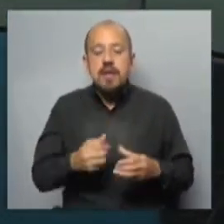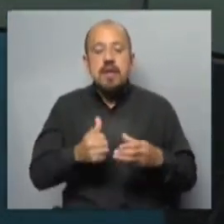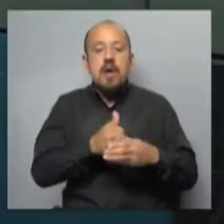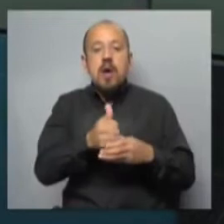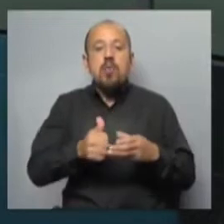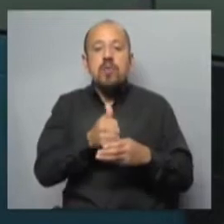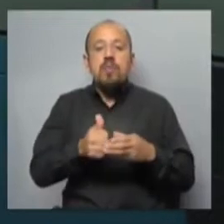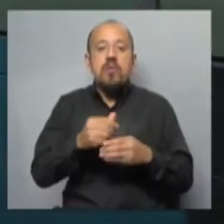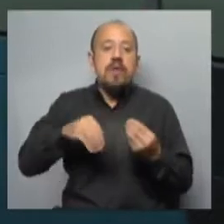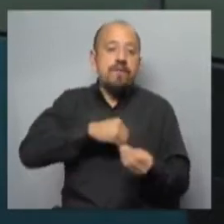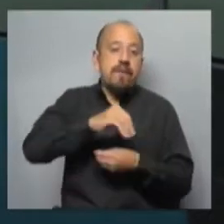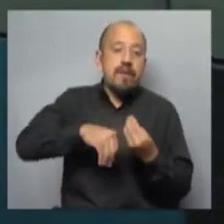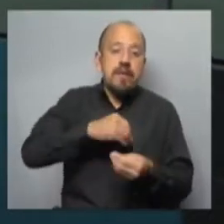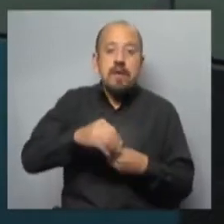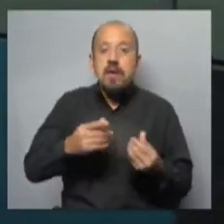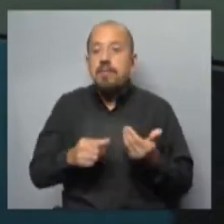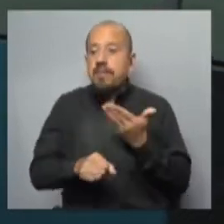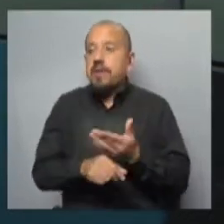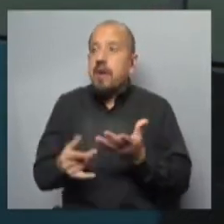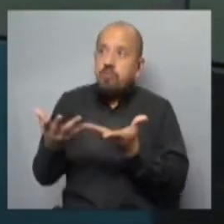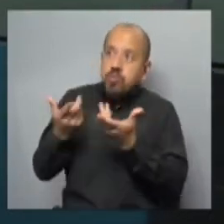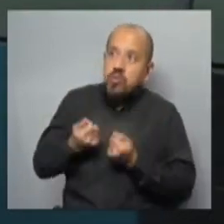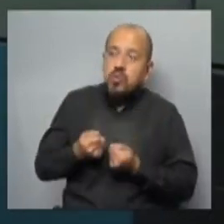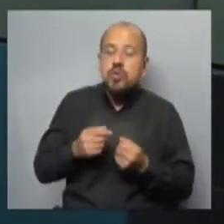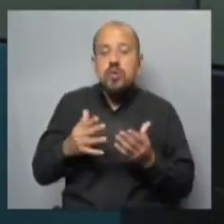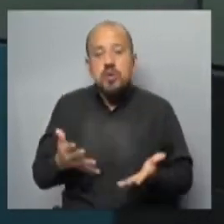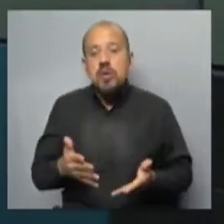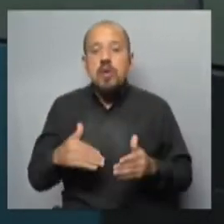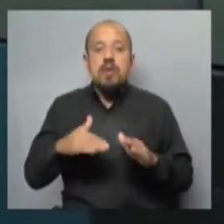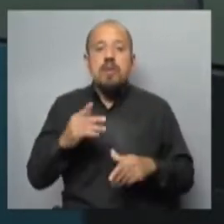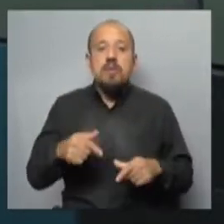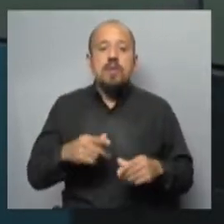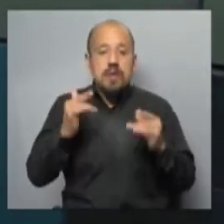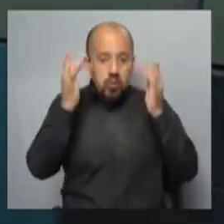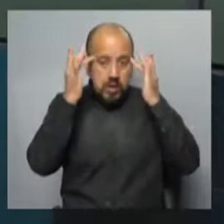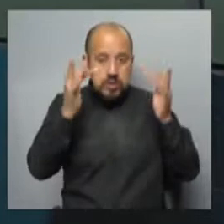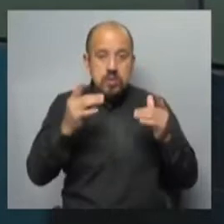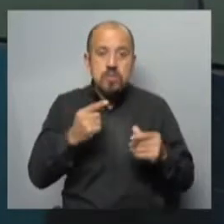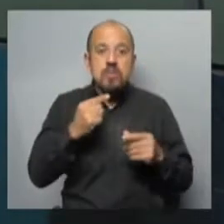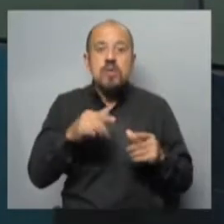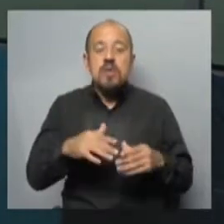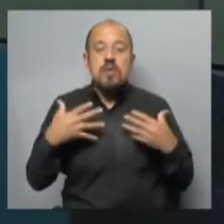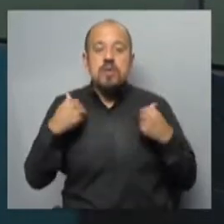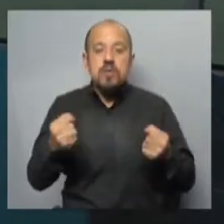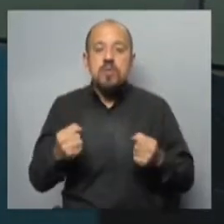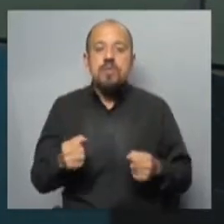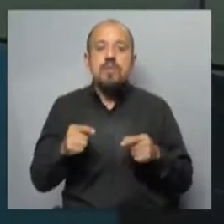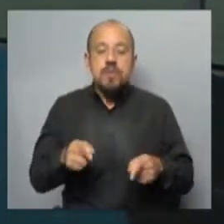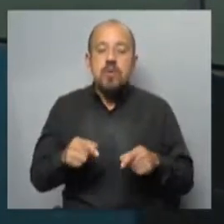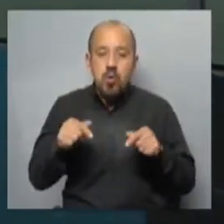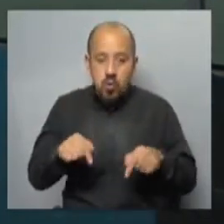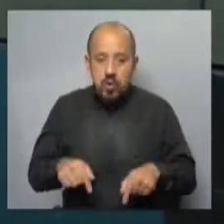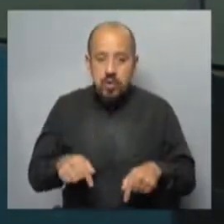además las familias vienen reclamando más apoyo y recursos para la educación por ejemplo y la salud de todo eso